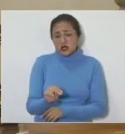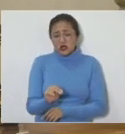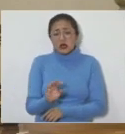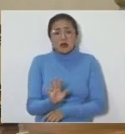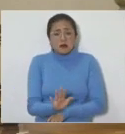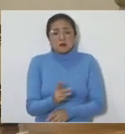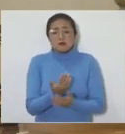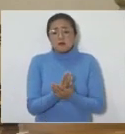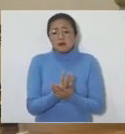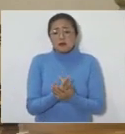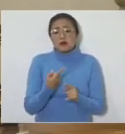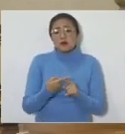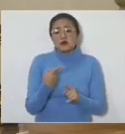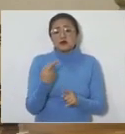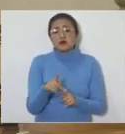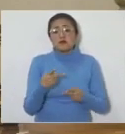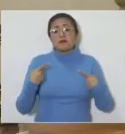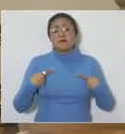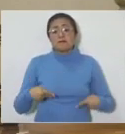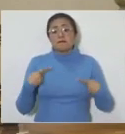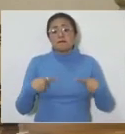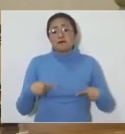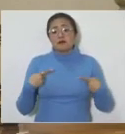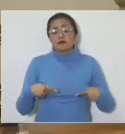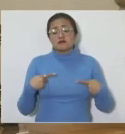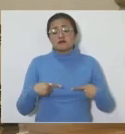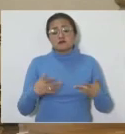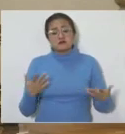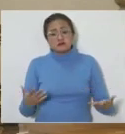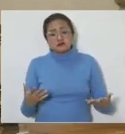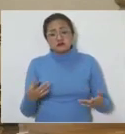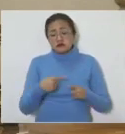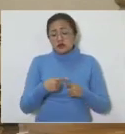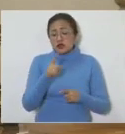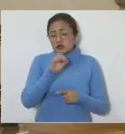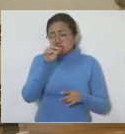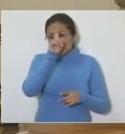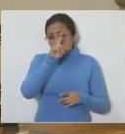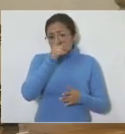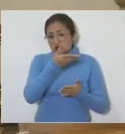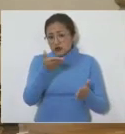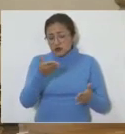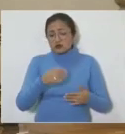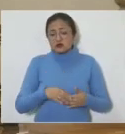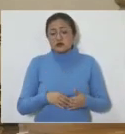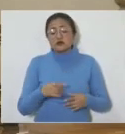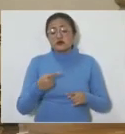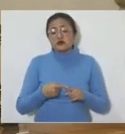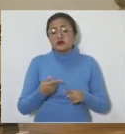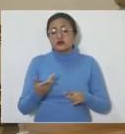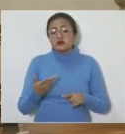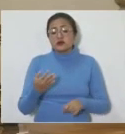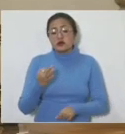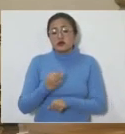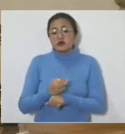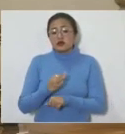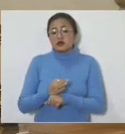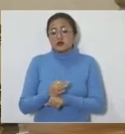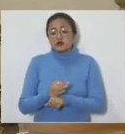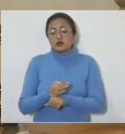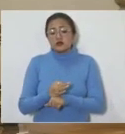no se acepta por los destinatarios A donde va la recomendación de esta